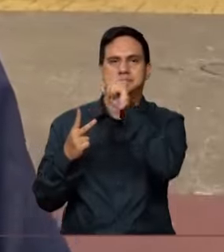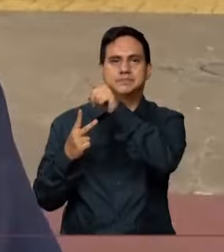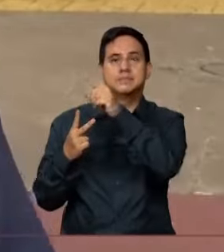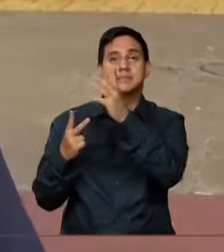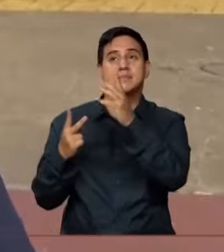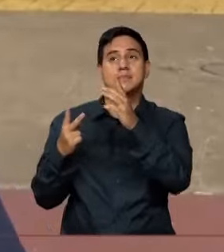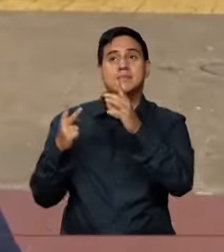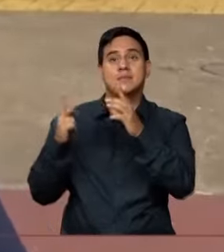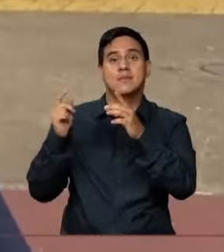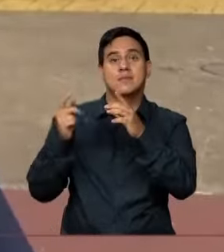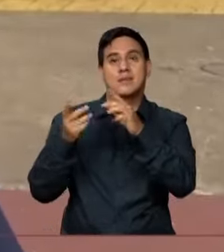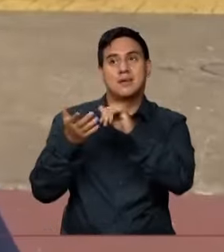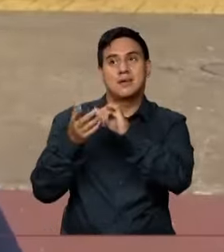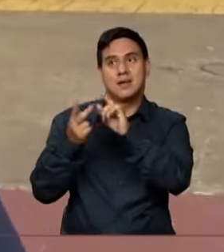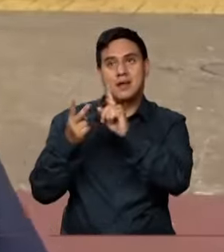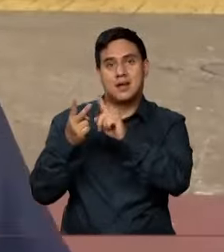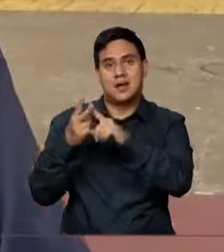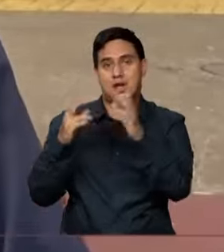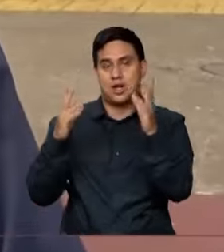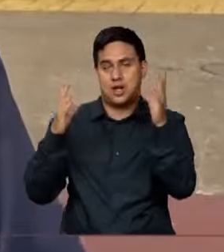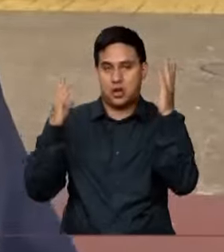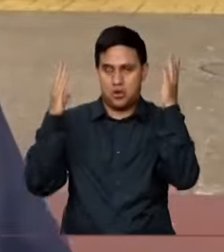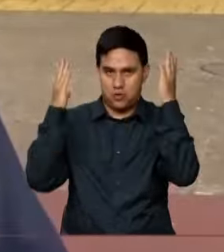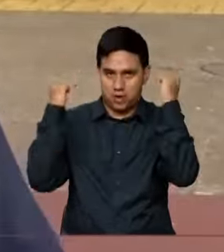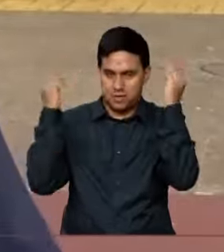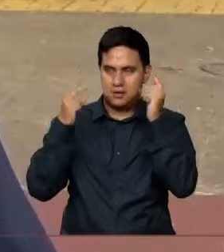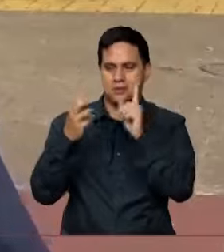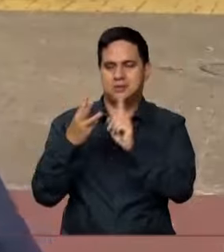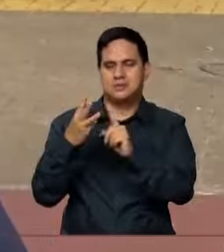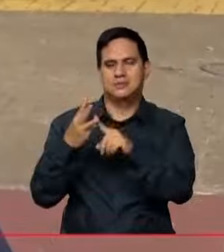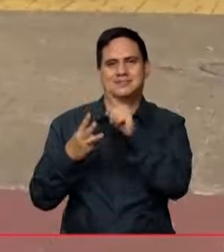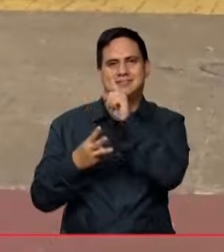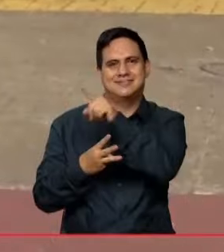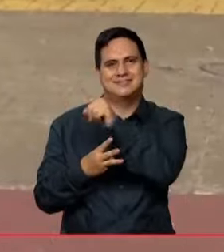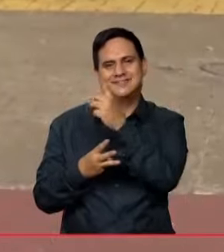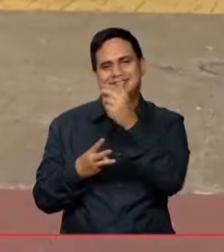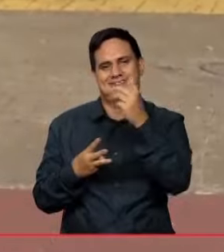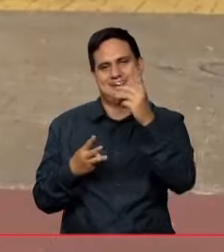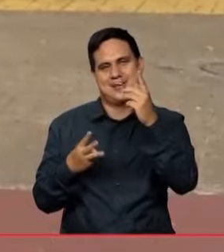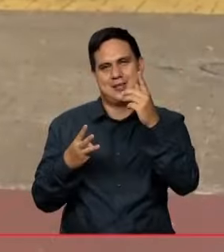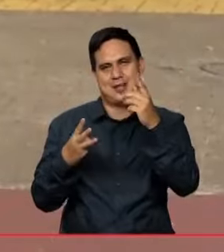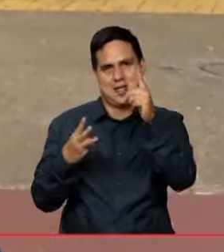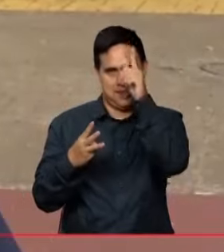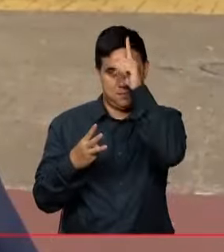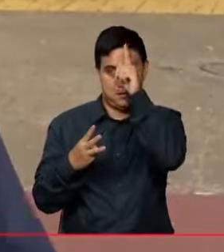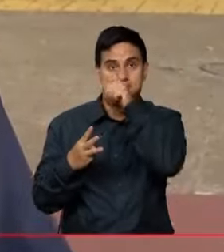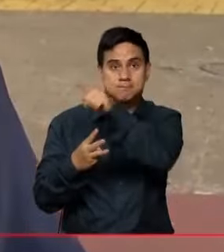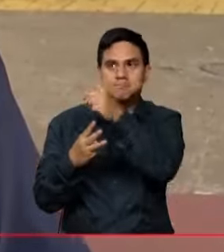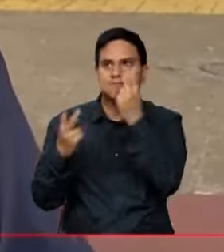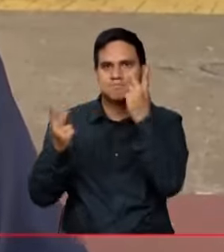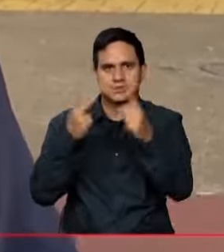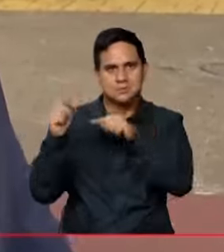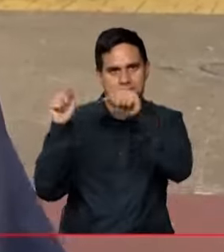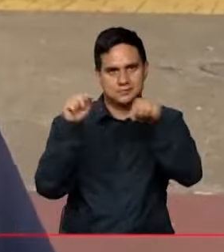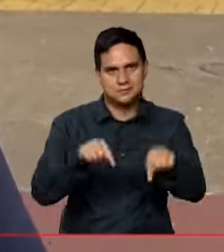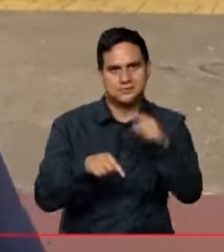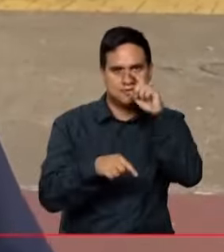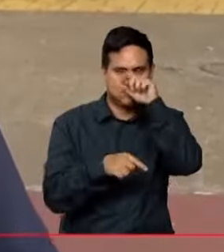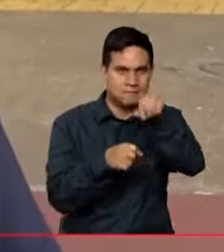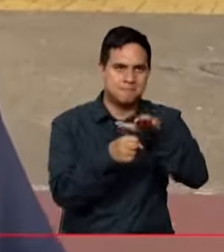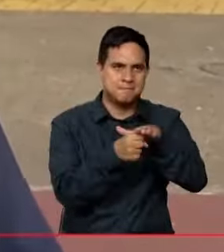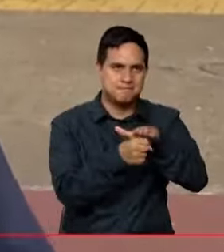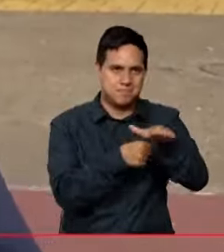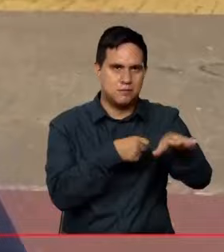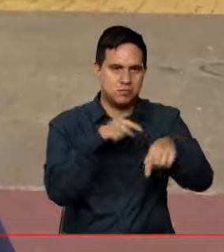que estuvieron en Buenaventura. Inicialmente, ellos realizaron un total despliegue por el sector portuario, para